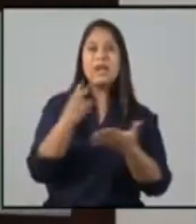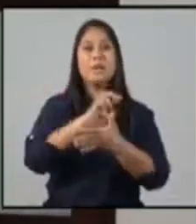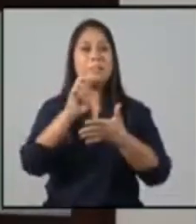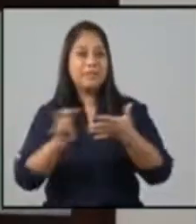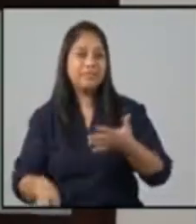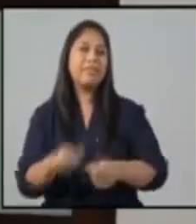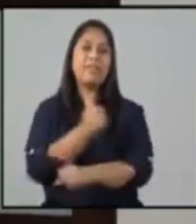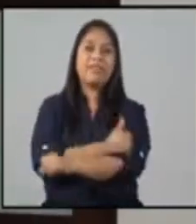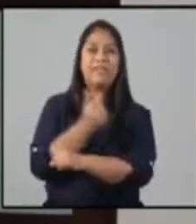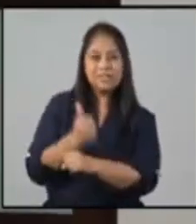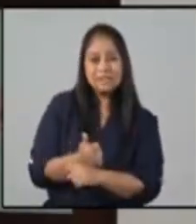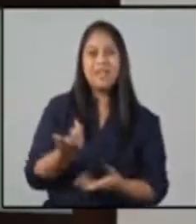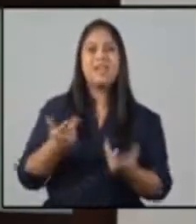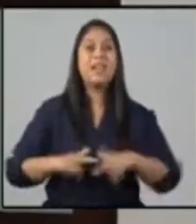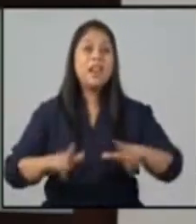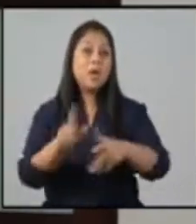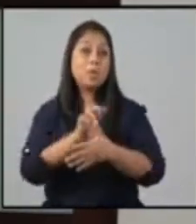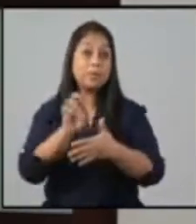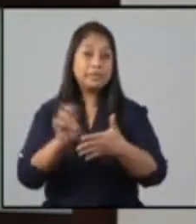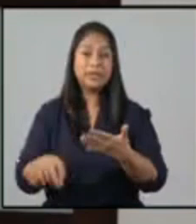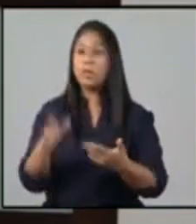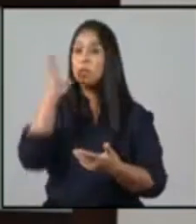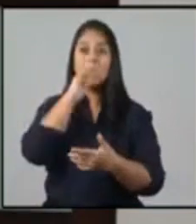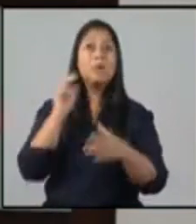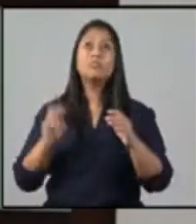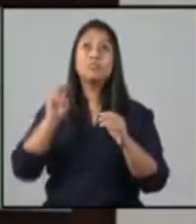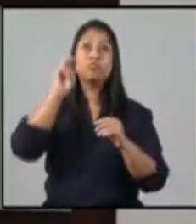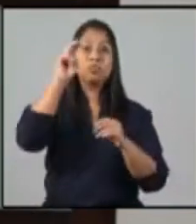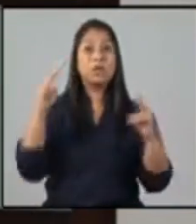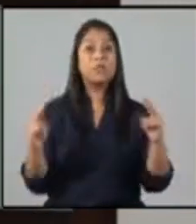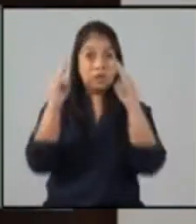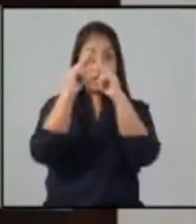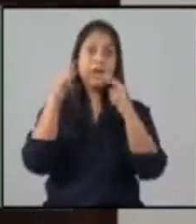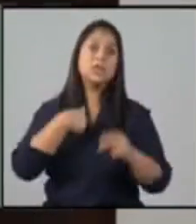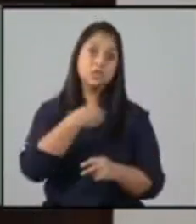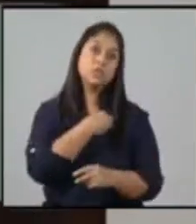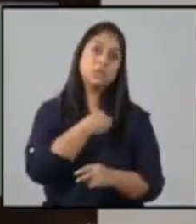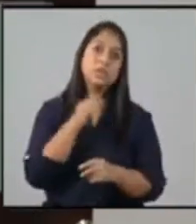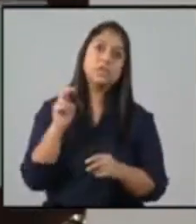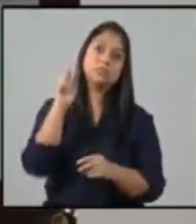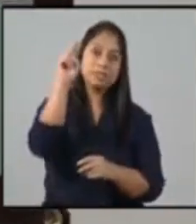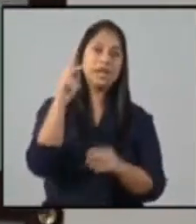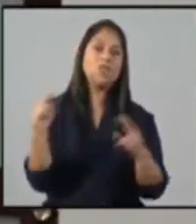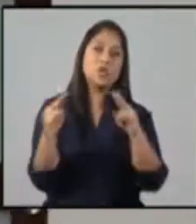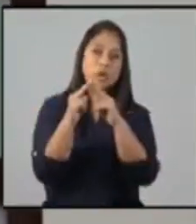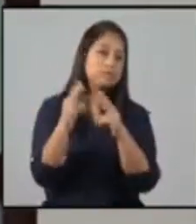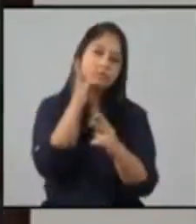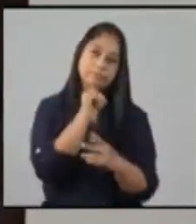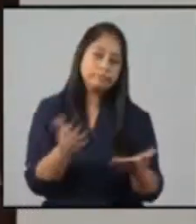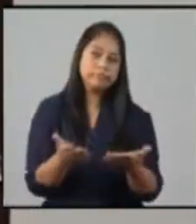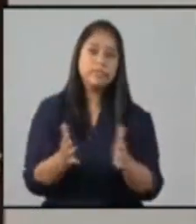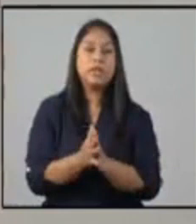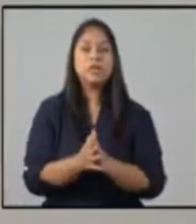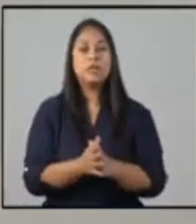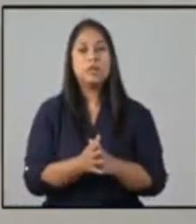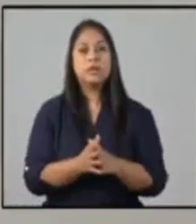el lago Petén Itzá. No he podido subir al volcán que me había prometido hacer en este último semestre, de subir a uno de los volcanes. Pues no subiré